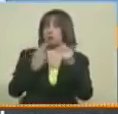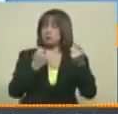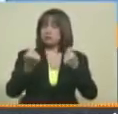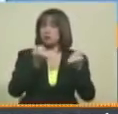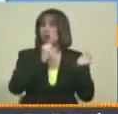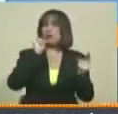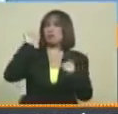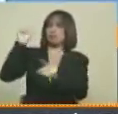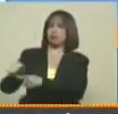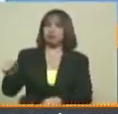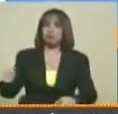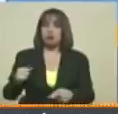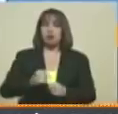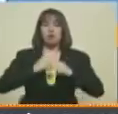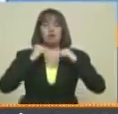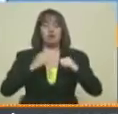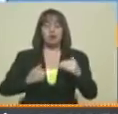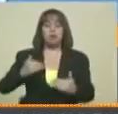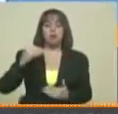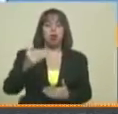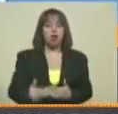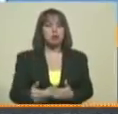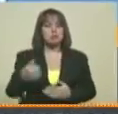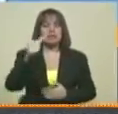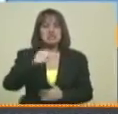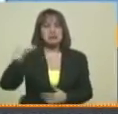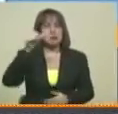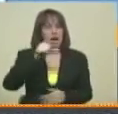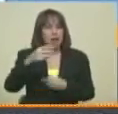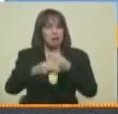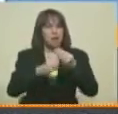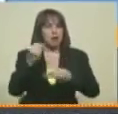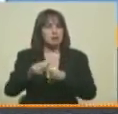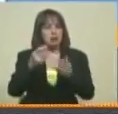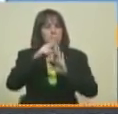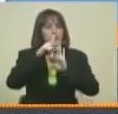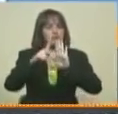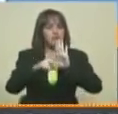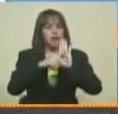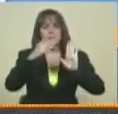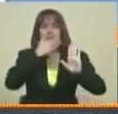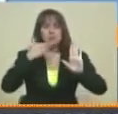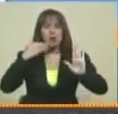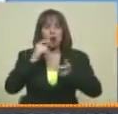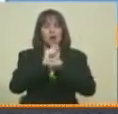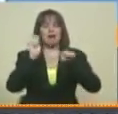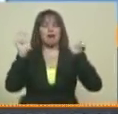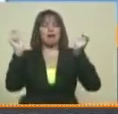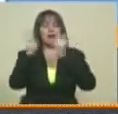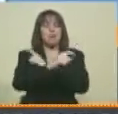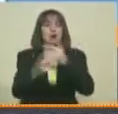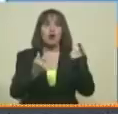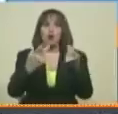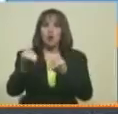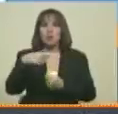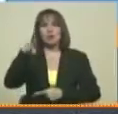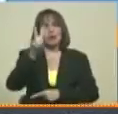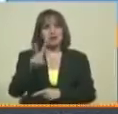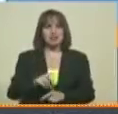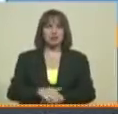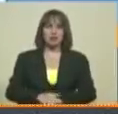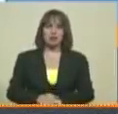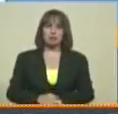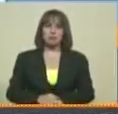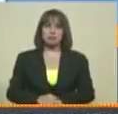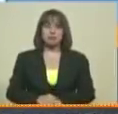que voy a lanzar con fuerza en las próximas semanas para impulsar los grandes cambios que en la economía el pueblo